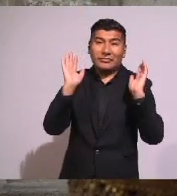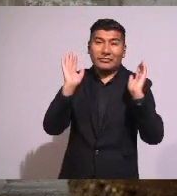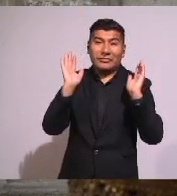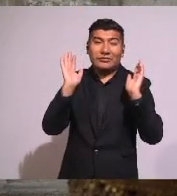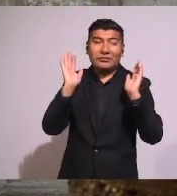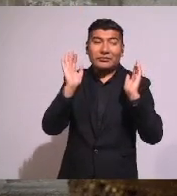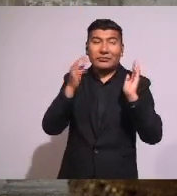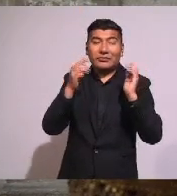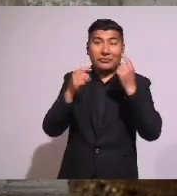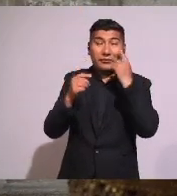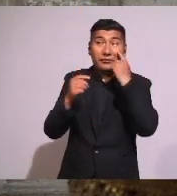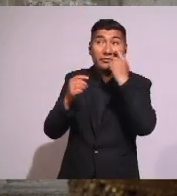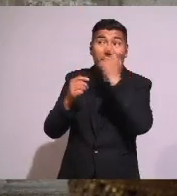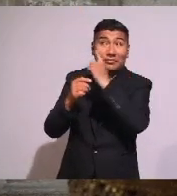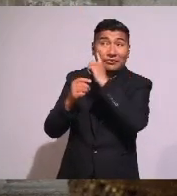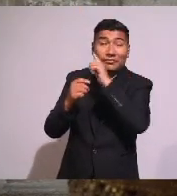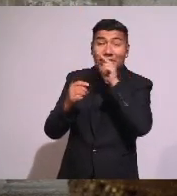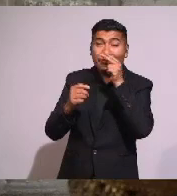ha mirado